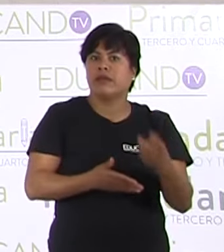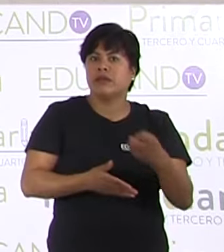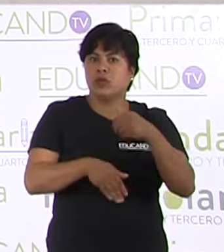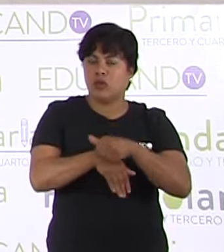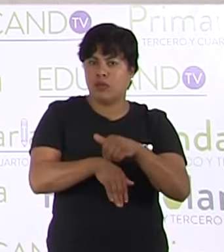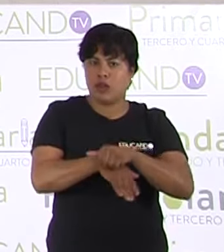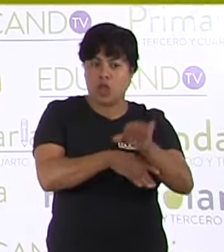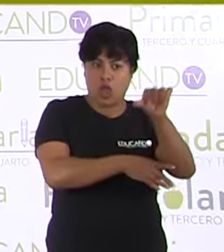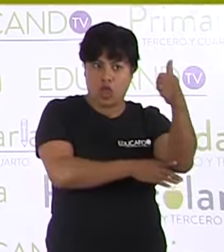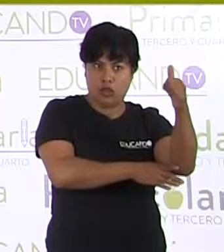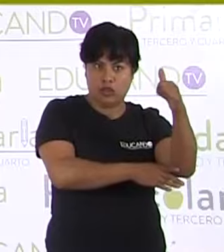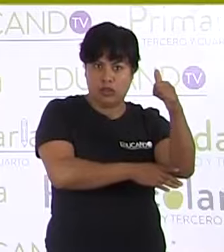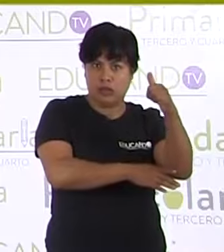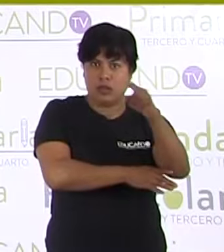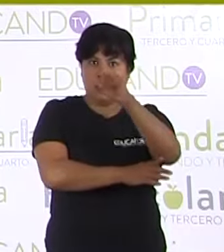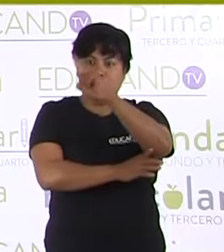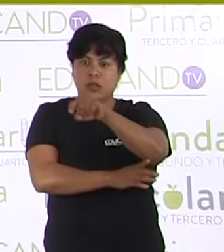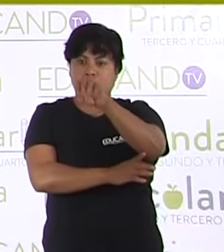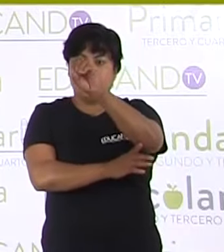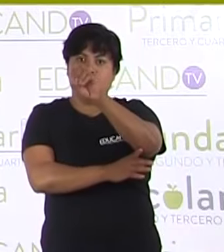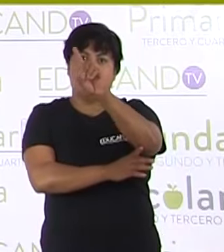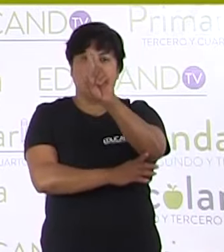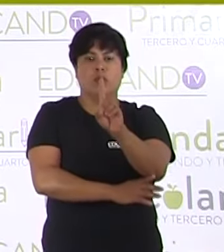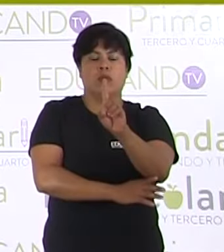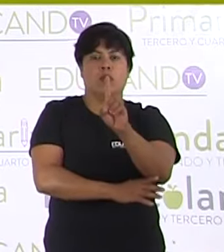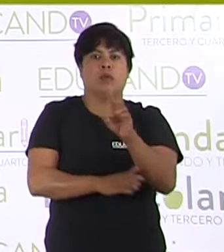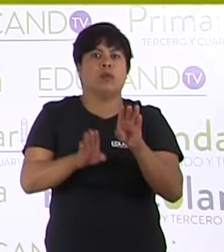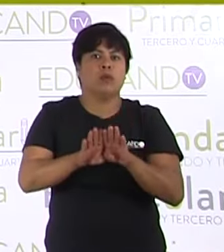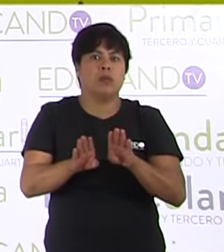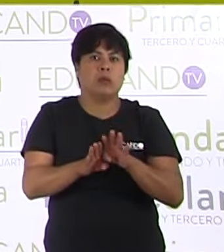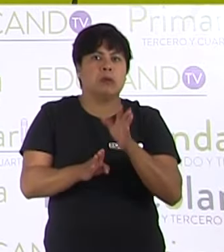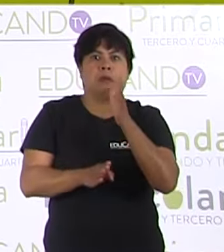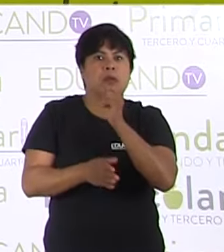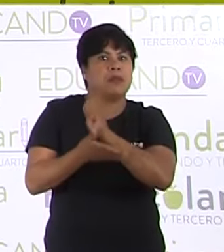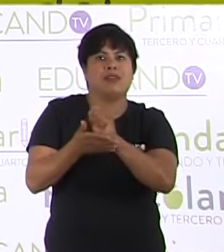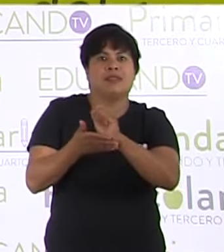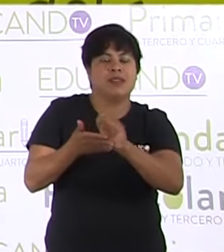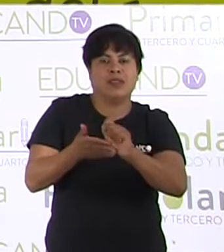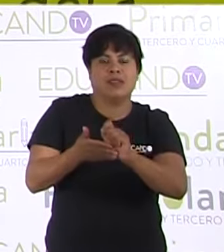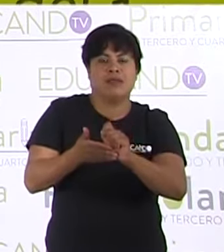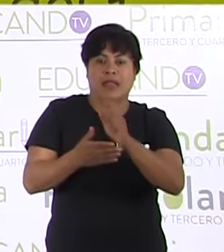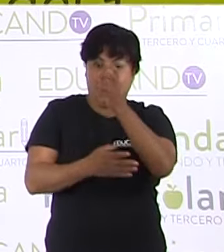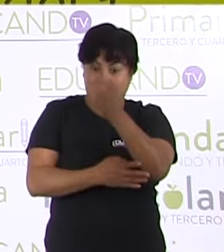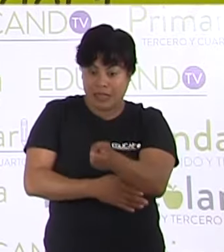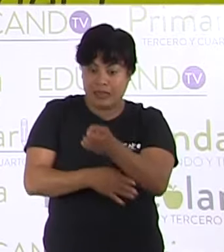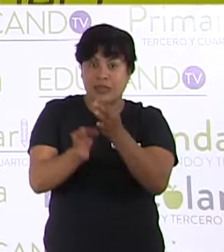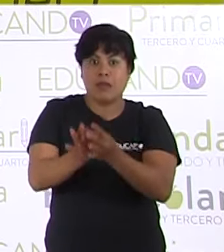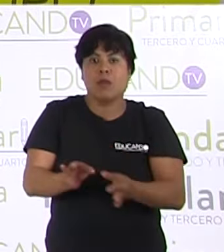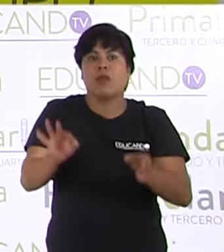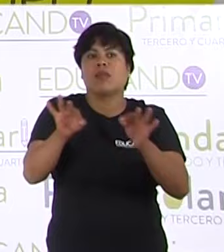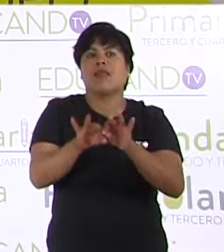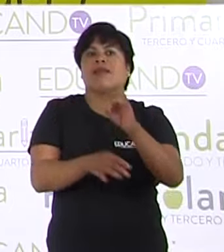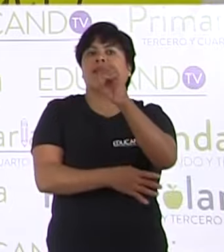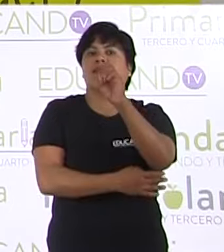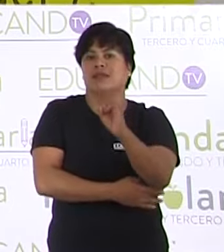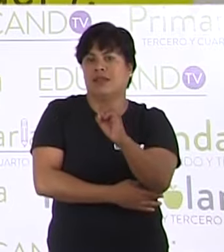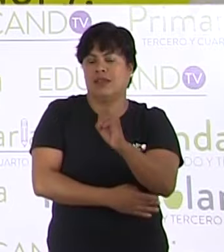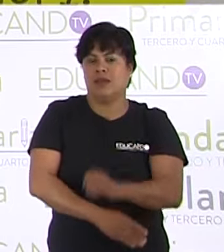el 11 y el 101 no Se podrían escribir de ahí la importancia del